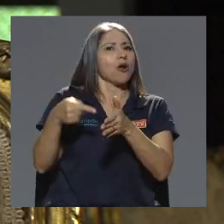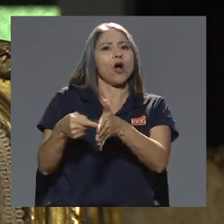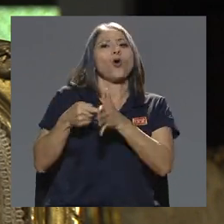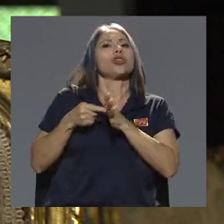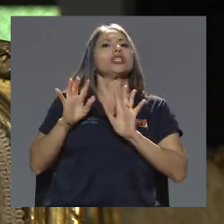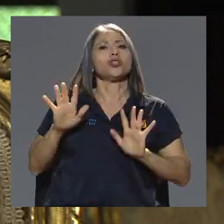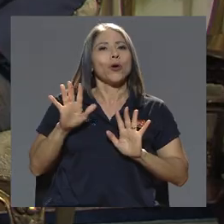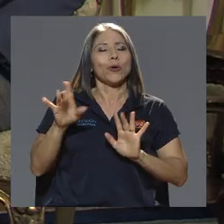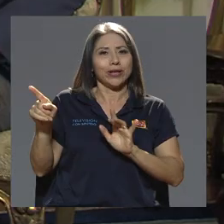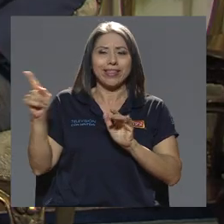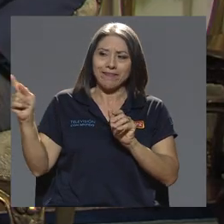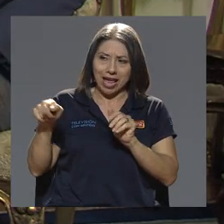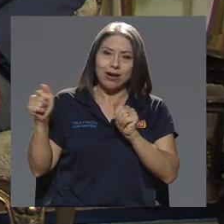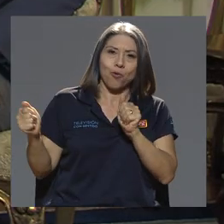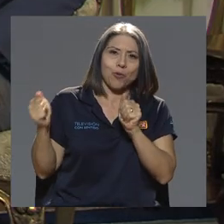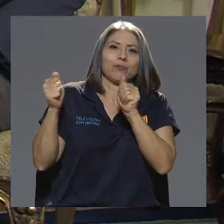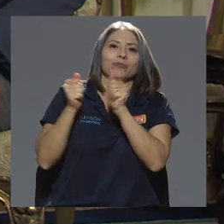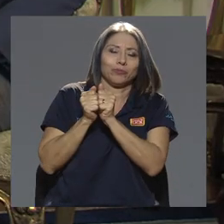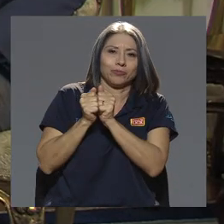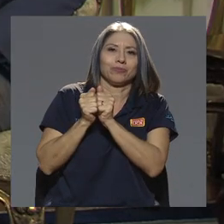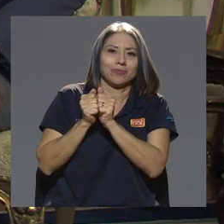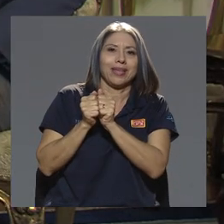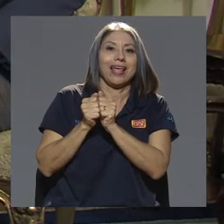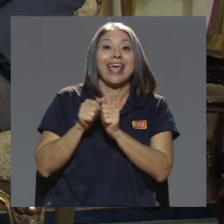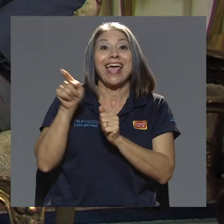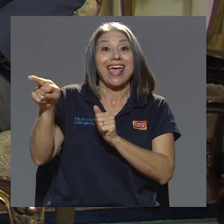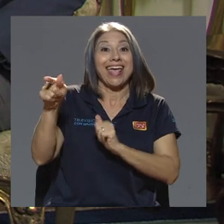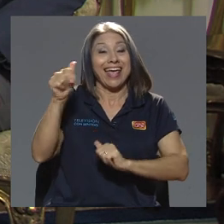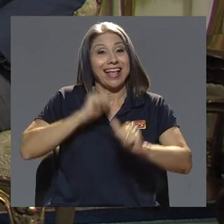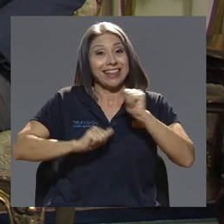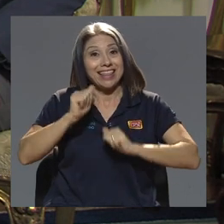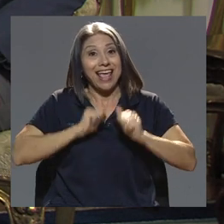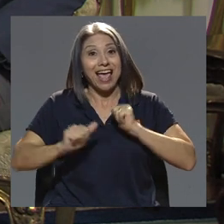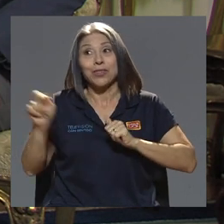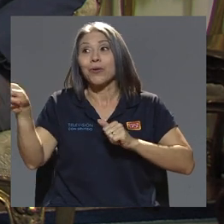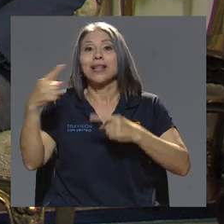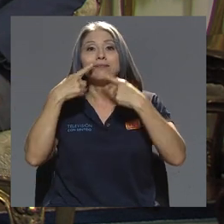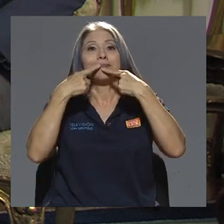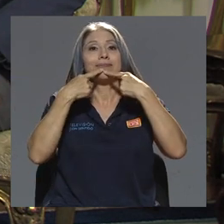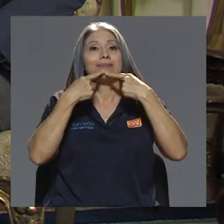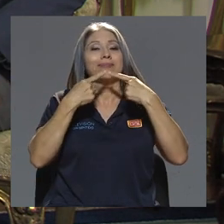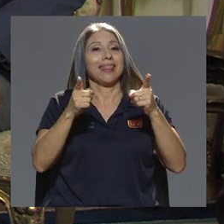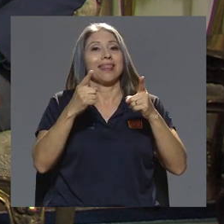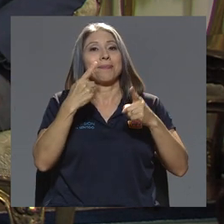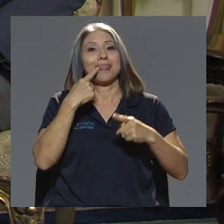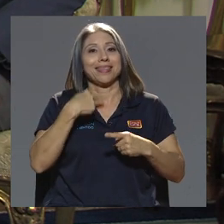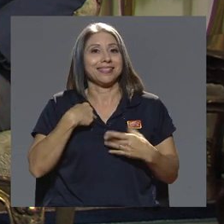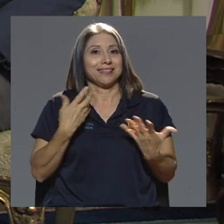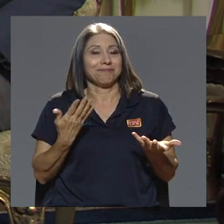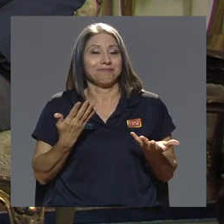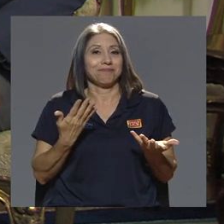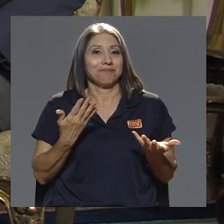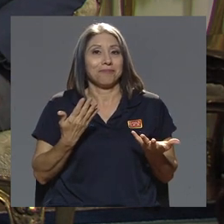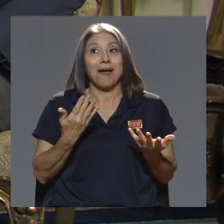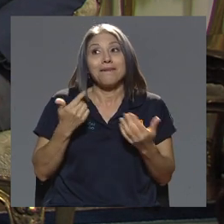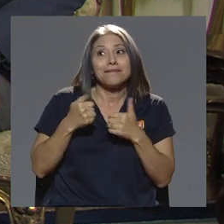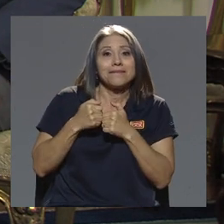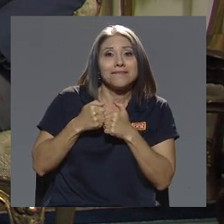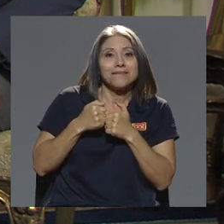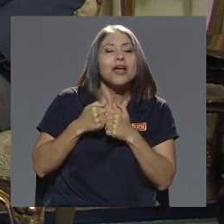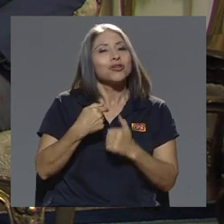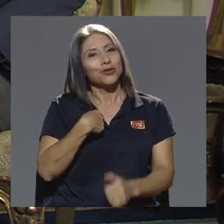otra forma de salir. Y en el teatro se me declara. Y ya yo le dije que sí,